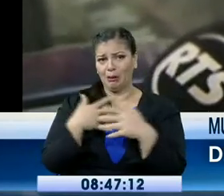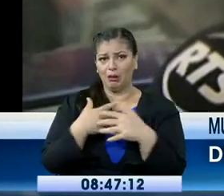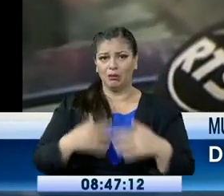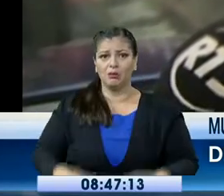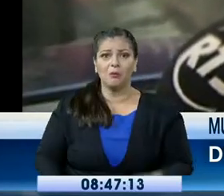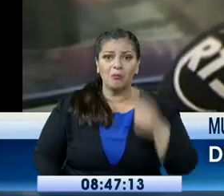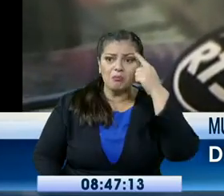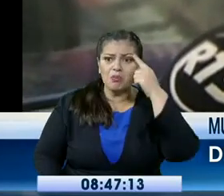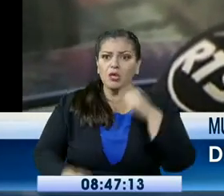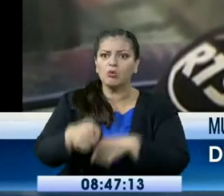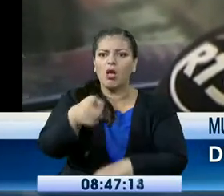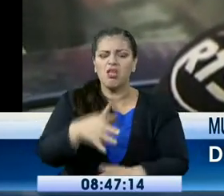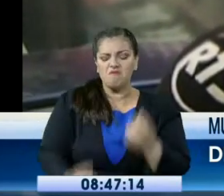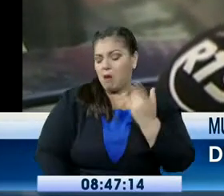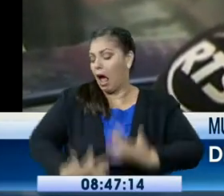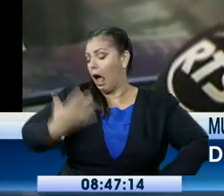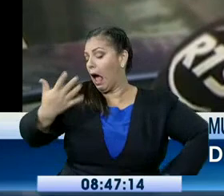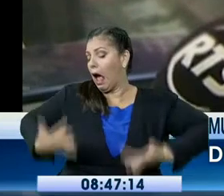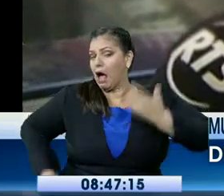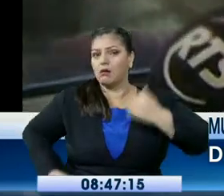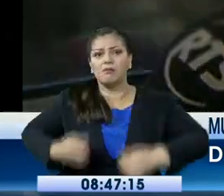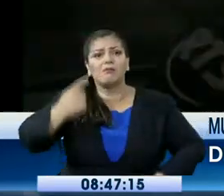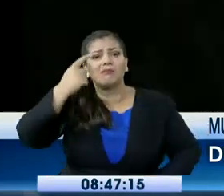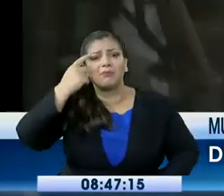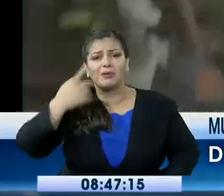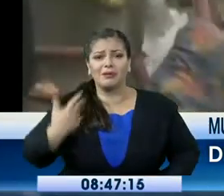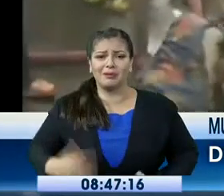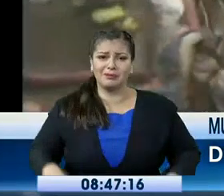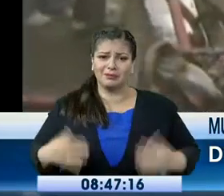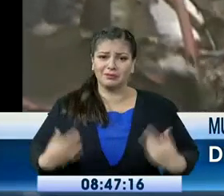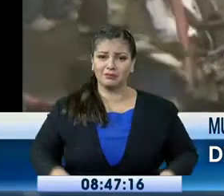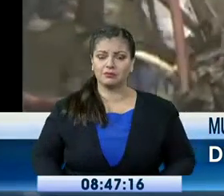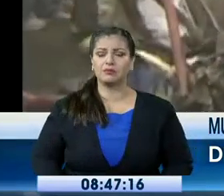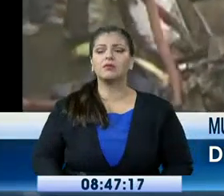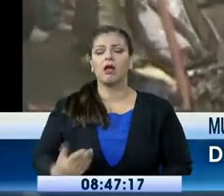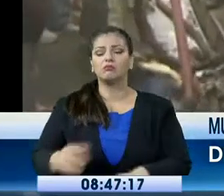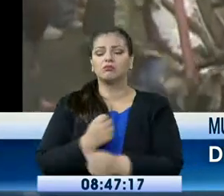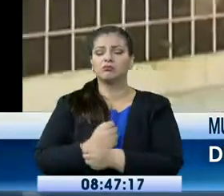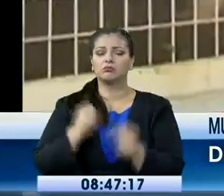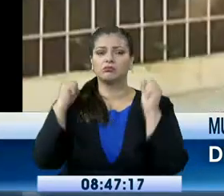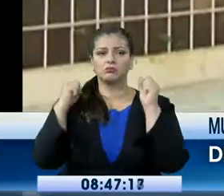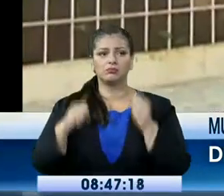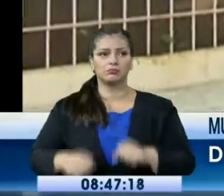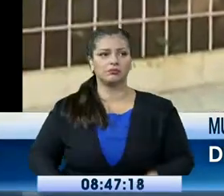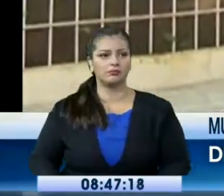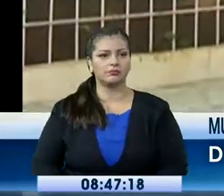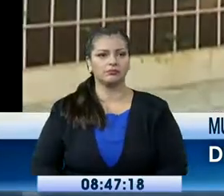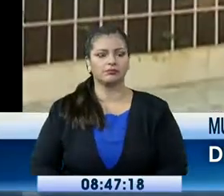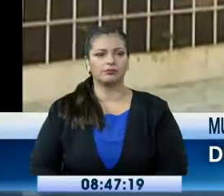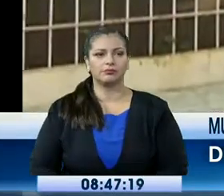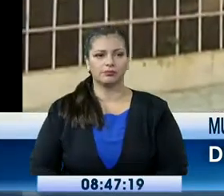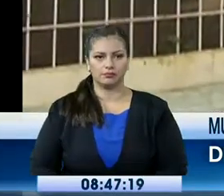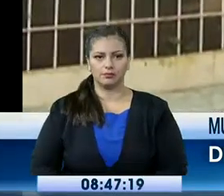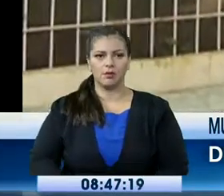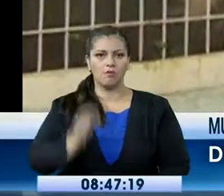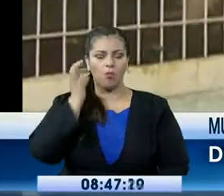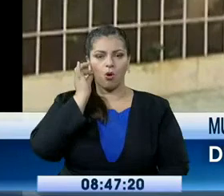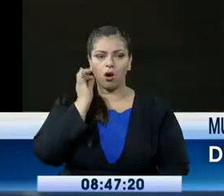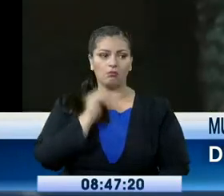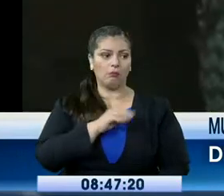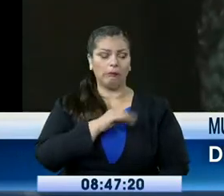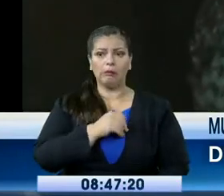habrá quemado tal vez con semejante, Dios mío, Señor bendito. Aplacado el siniestro, no pocas vecinas murmuraban lo